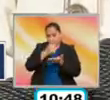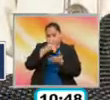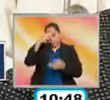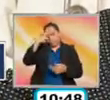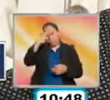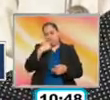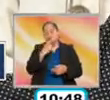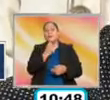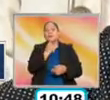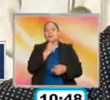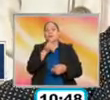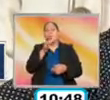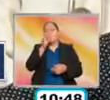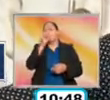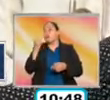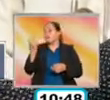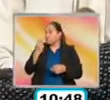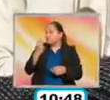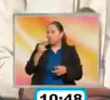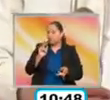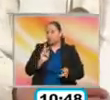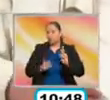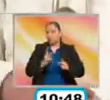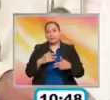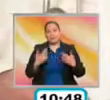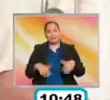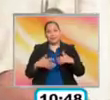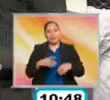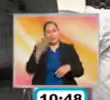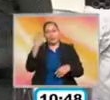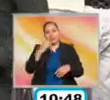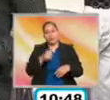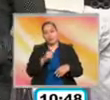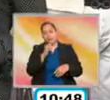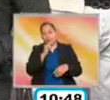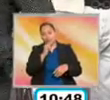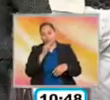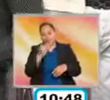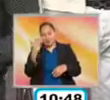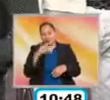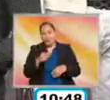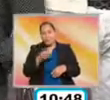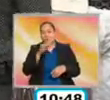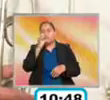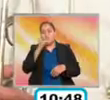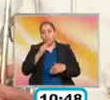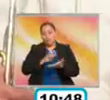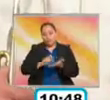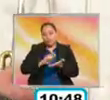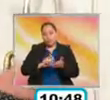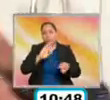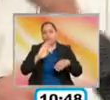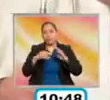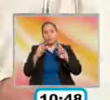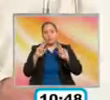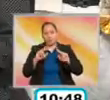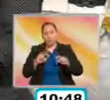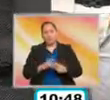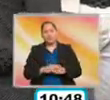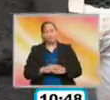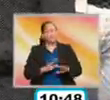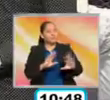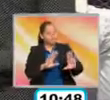noche de tequilitas y de esas Ahí cositas. nomás. Cuando pisteaba yo en aquel entonces, Ajá. compusimos la canción de Mundo Destruido. A ver, para